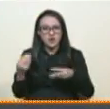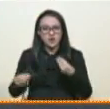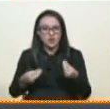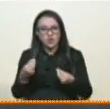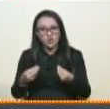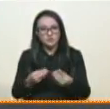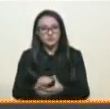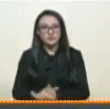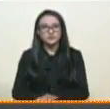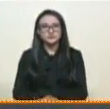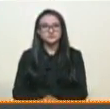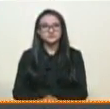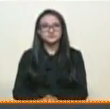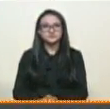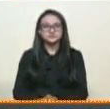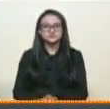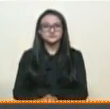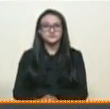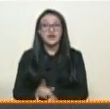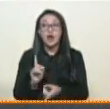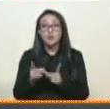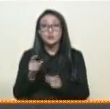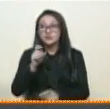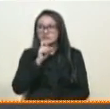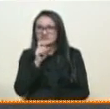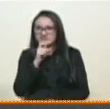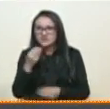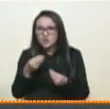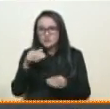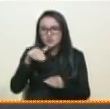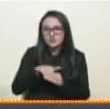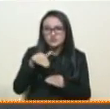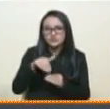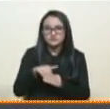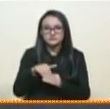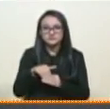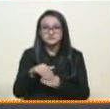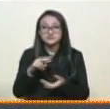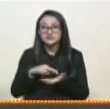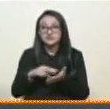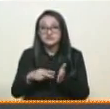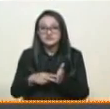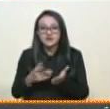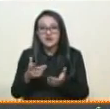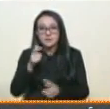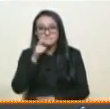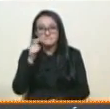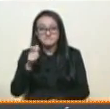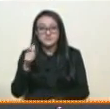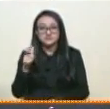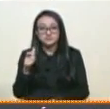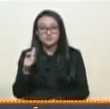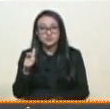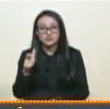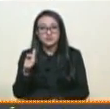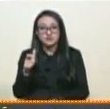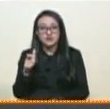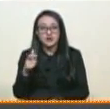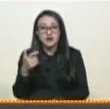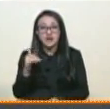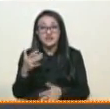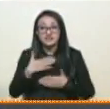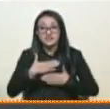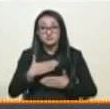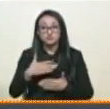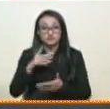Y, bueno, muchas veces tenemos dificultades porque significa, bueno, que la gente efectivamente tenga la